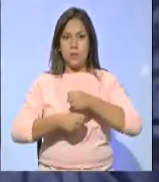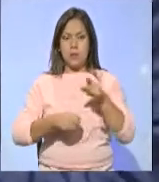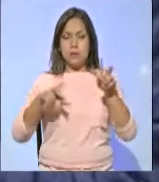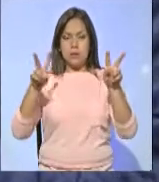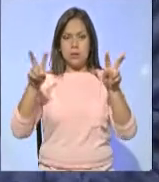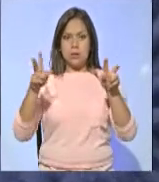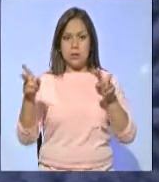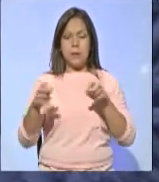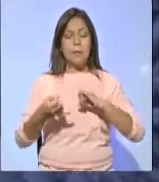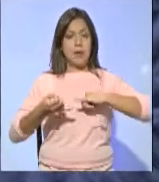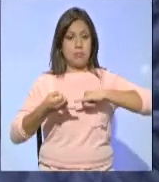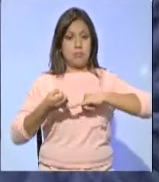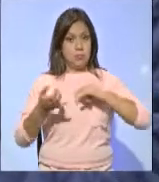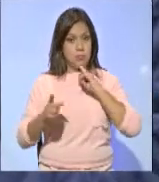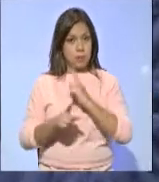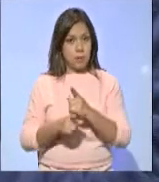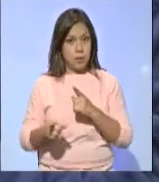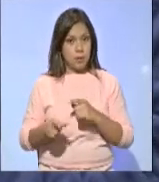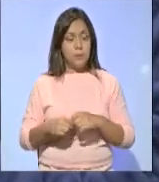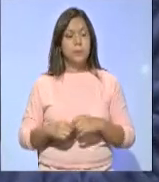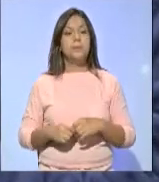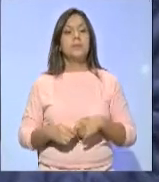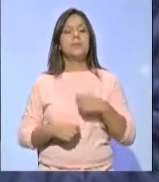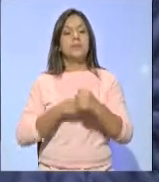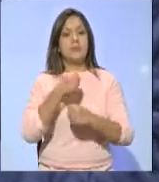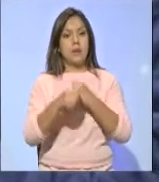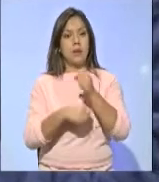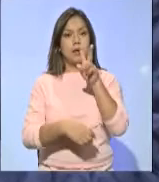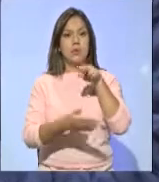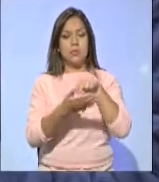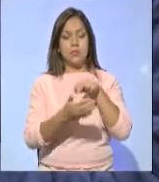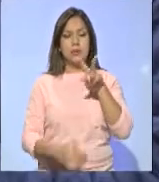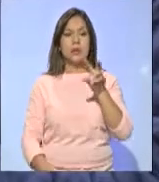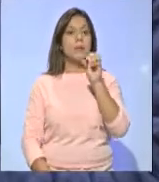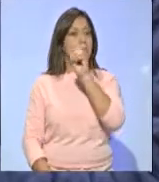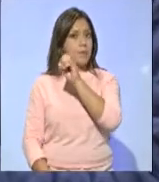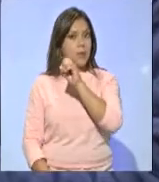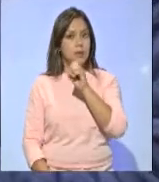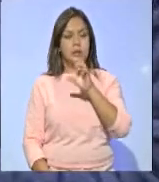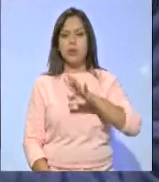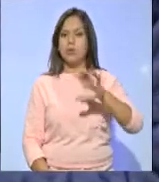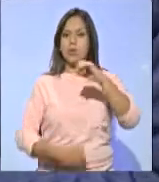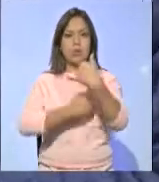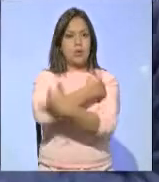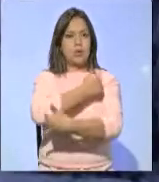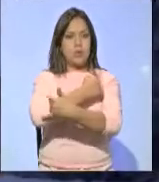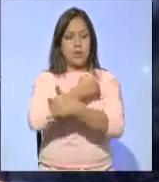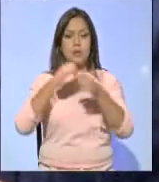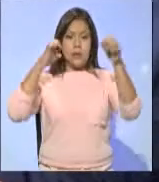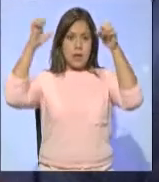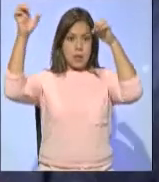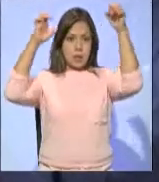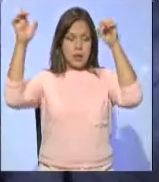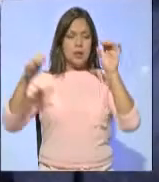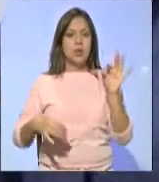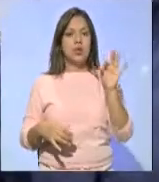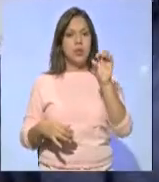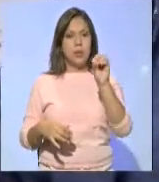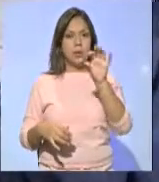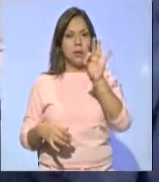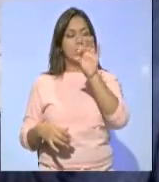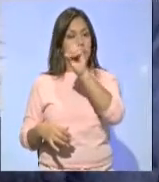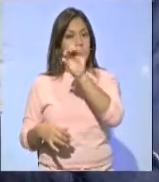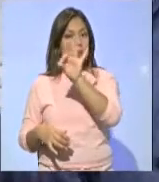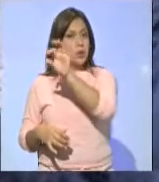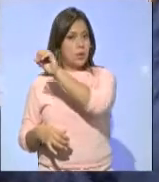SIDA. ONU-SIDA plantea que para el año 2020 todos los países tengan la estrategia 90-90-90, que